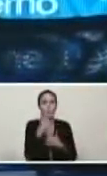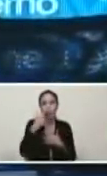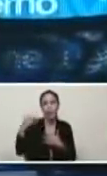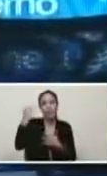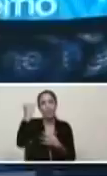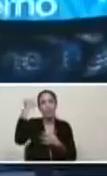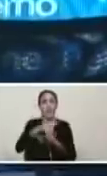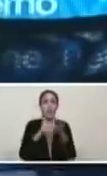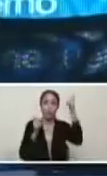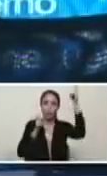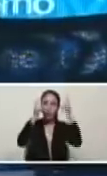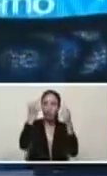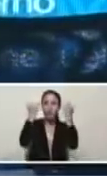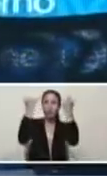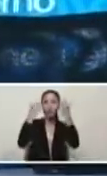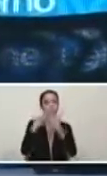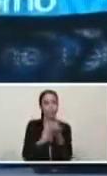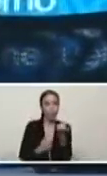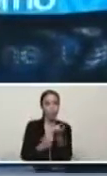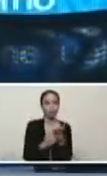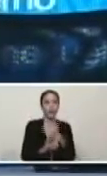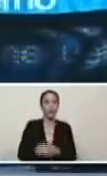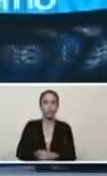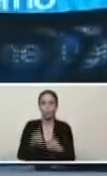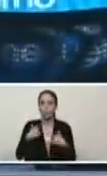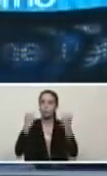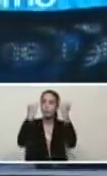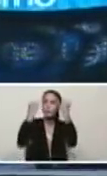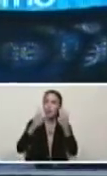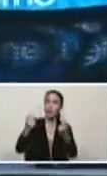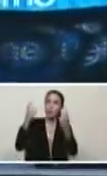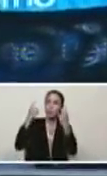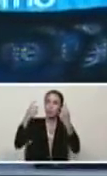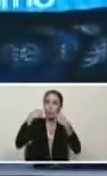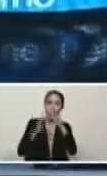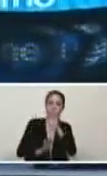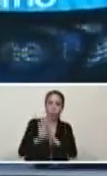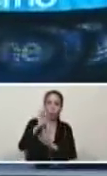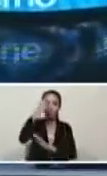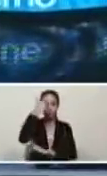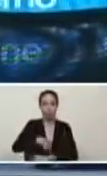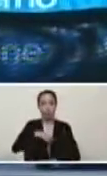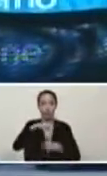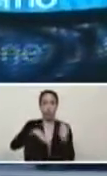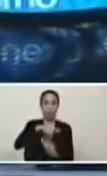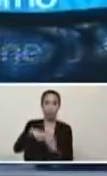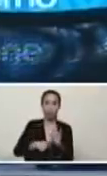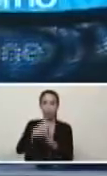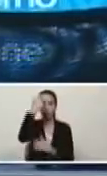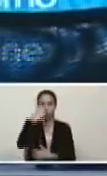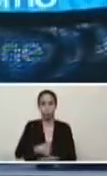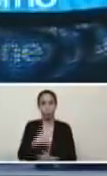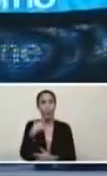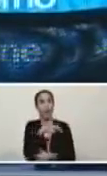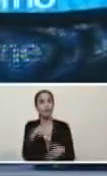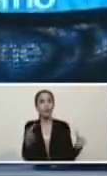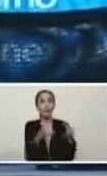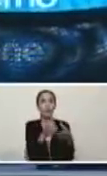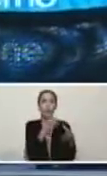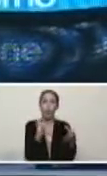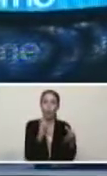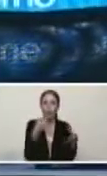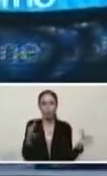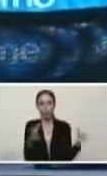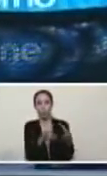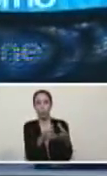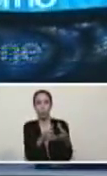que nos enseñó nuestro comandante Chávez, porque nosotros nos formamos con el comandante Chávez, crecimos en revolución. Esta Federación Venezolana de Estudiantes